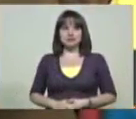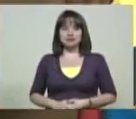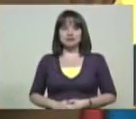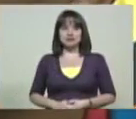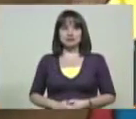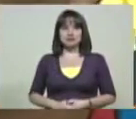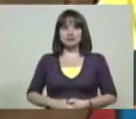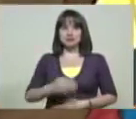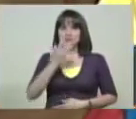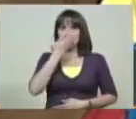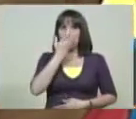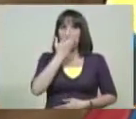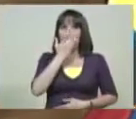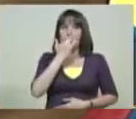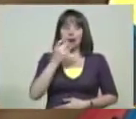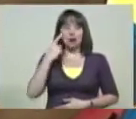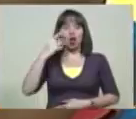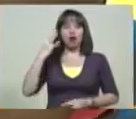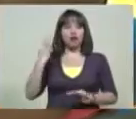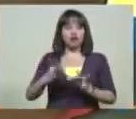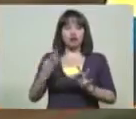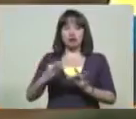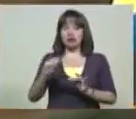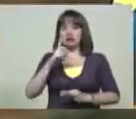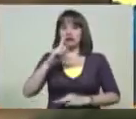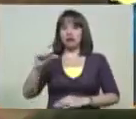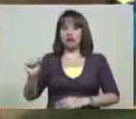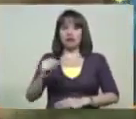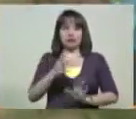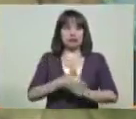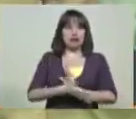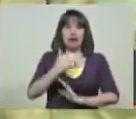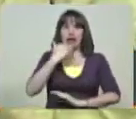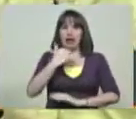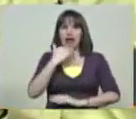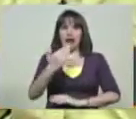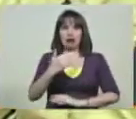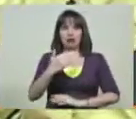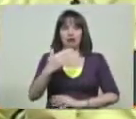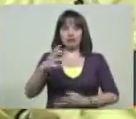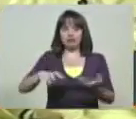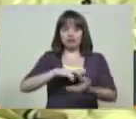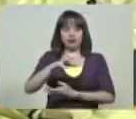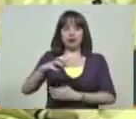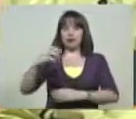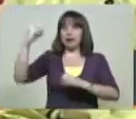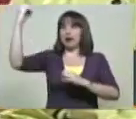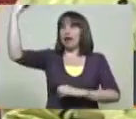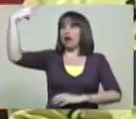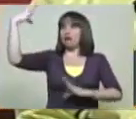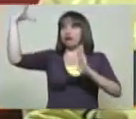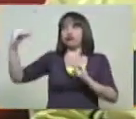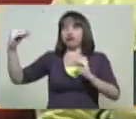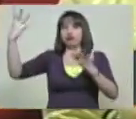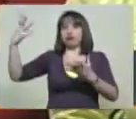pero afortunadamente no fue eso sino que fue un sabotaje de la luz el congreso